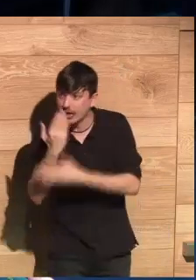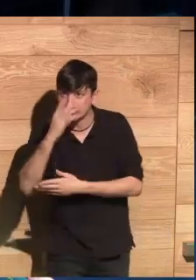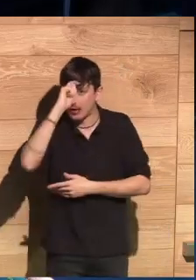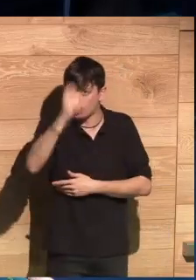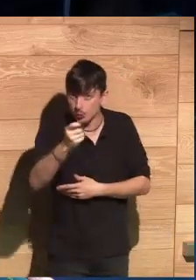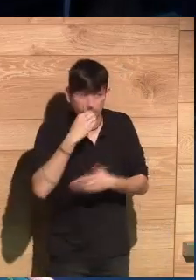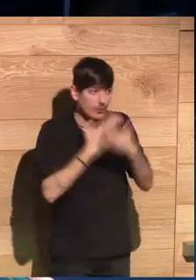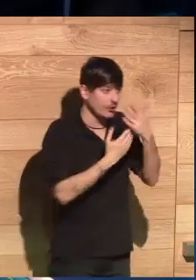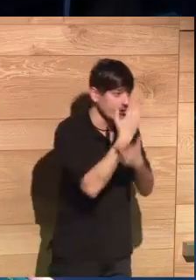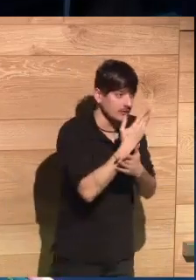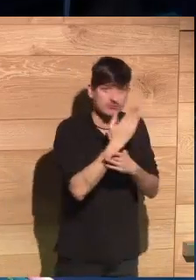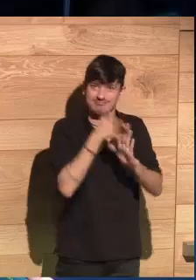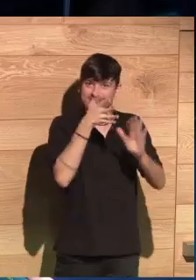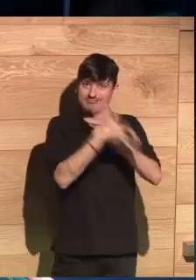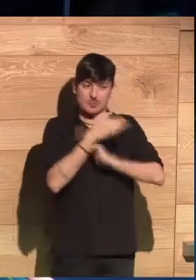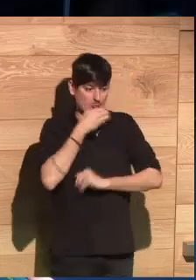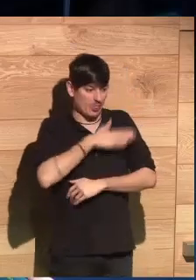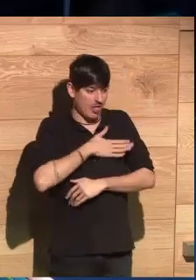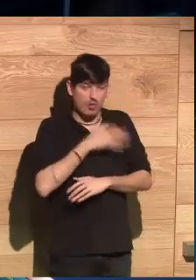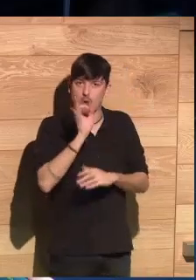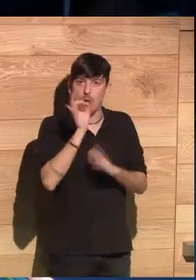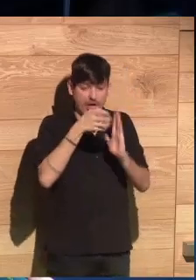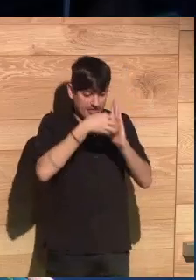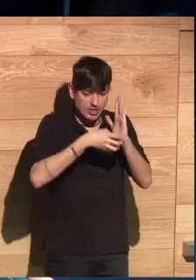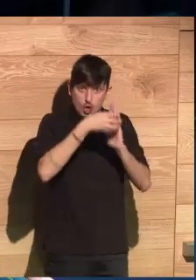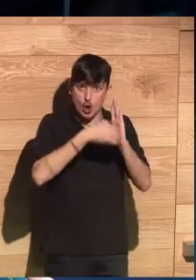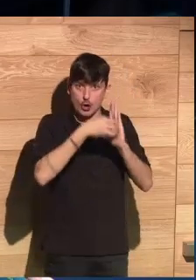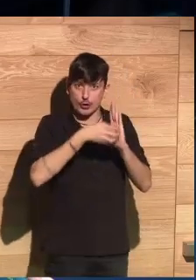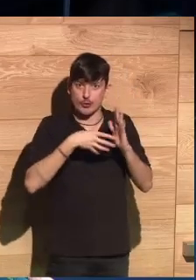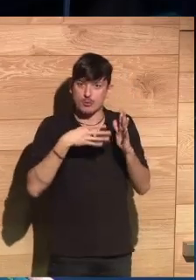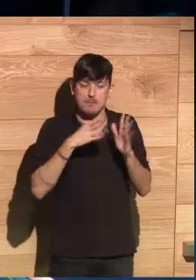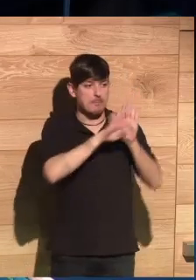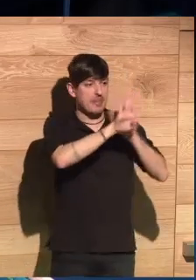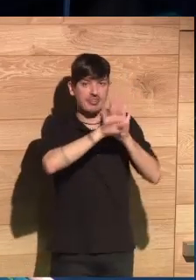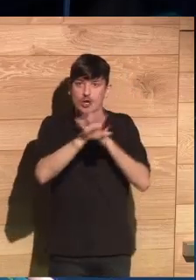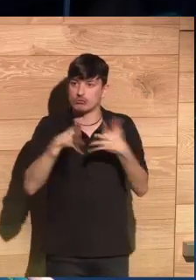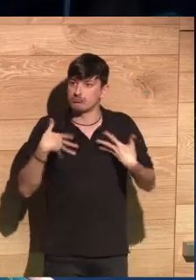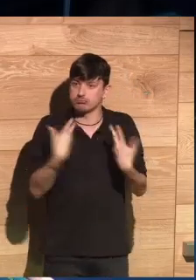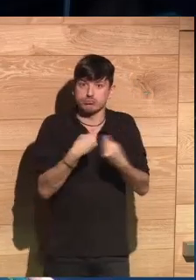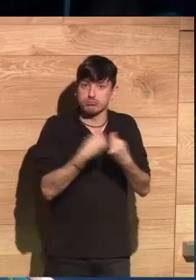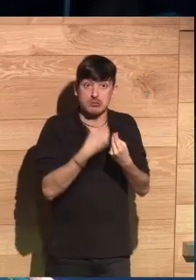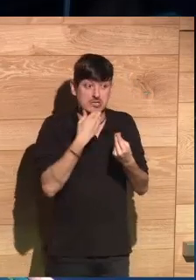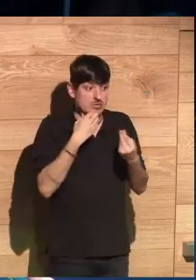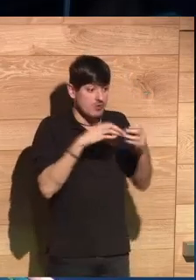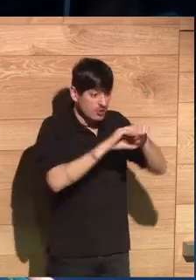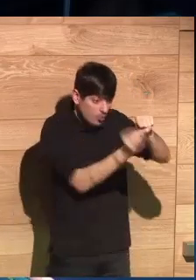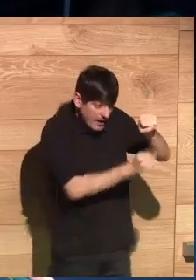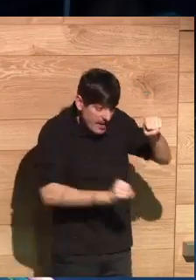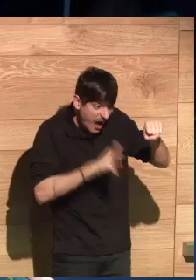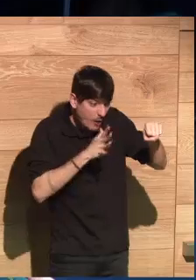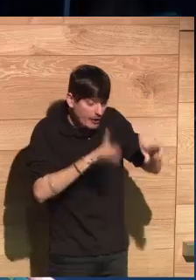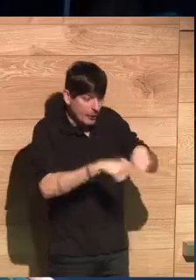calle, que en el ascensor podamos convivir con los vecinos, que si un día revienta una tubería todo el